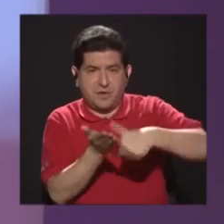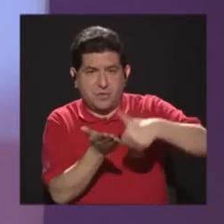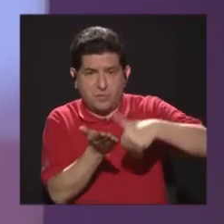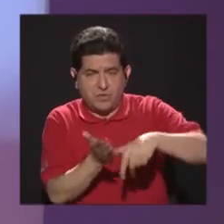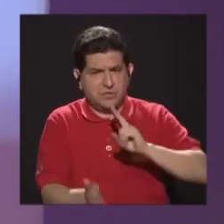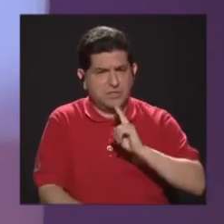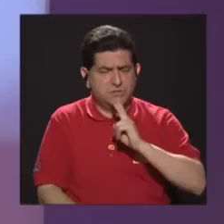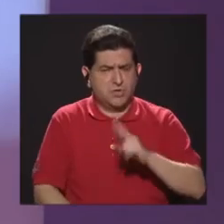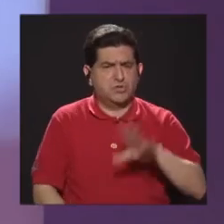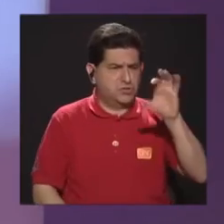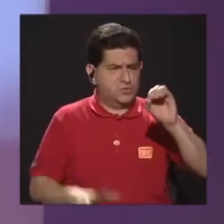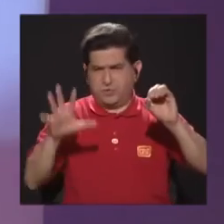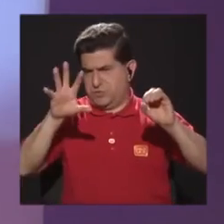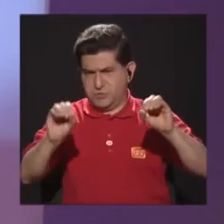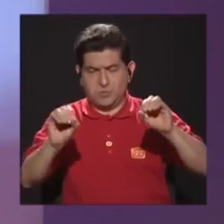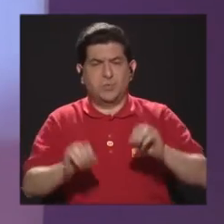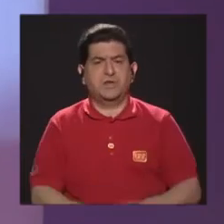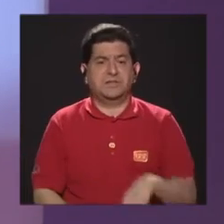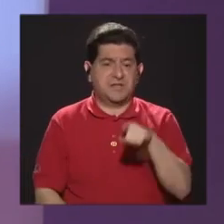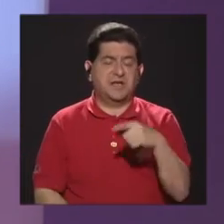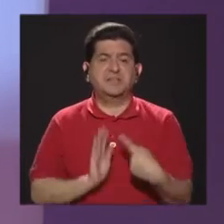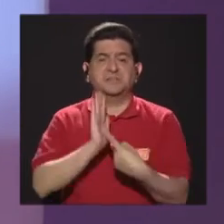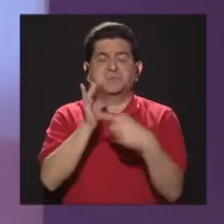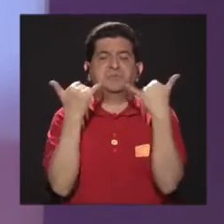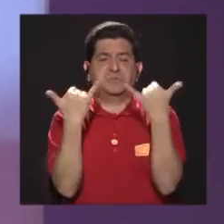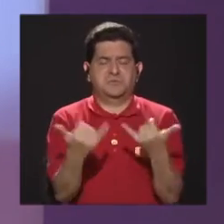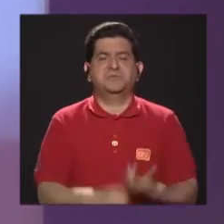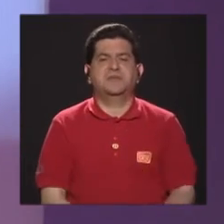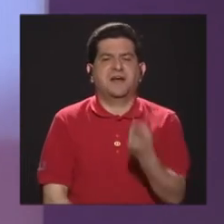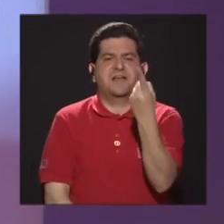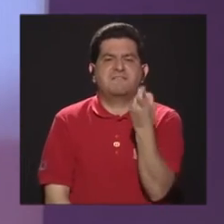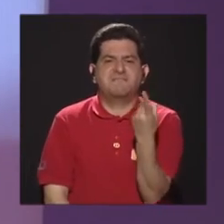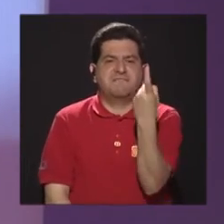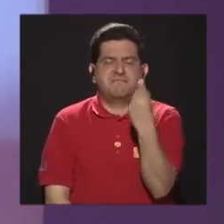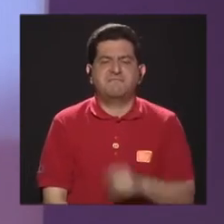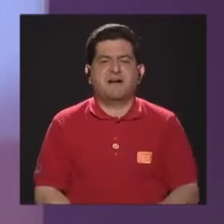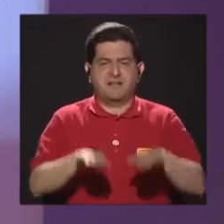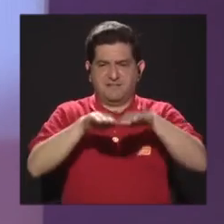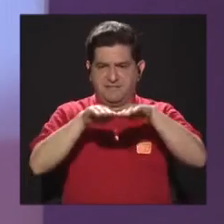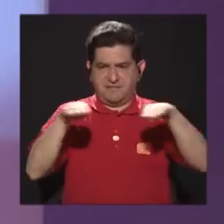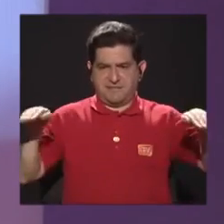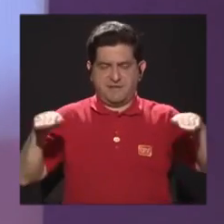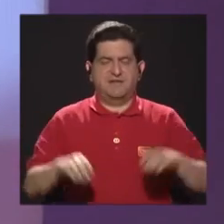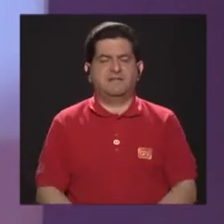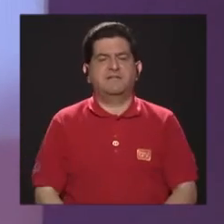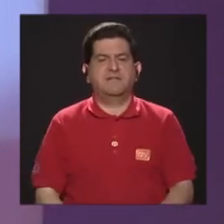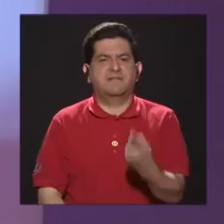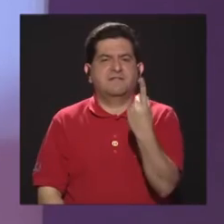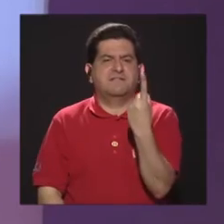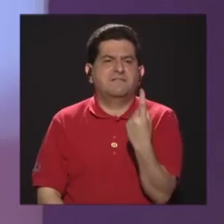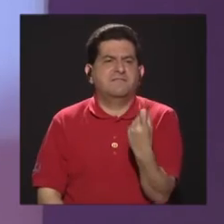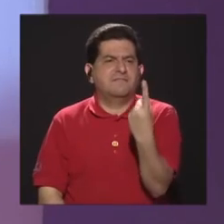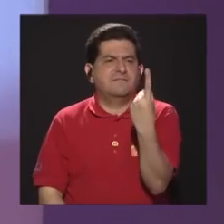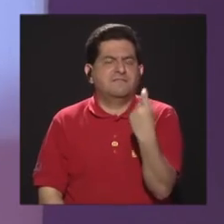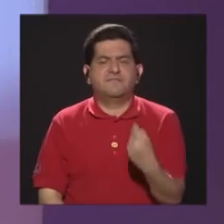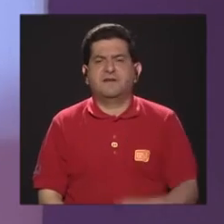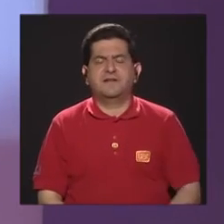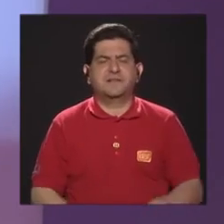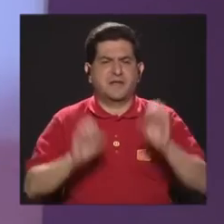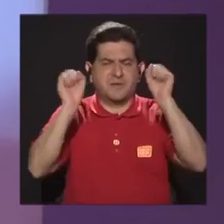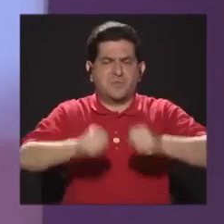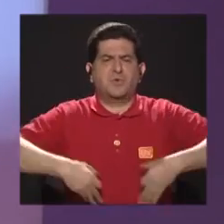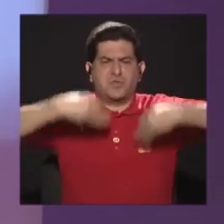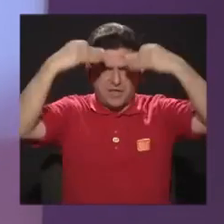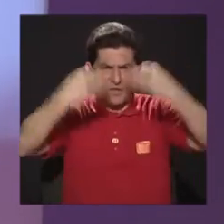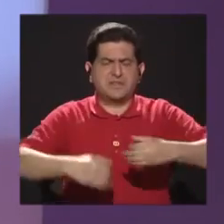sea realmente paritaria, pues eso es lo que se ha mostrado, digamos, la falta de horizontalidad, digamos, la falta de tomar medidas